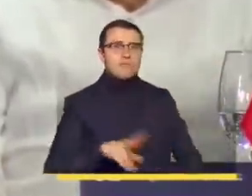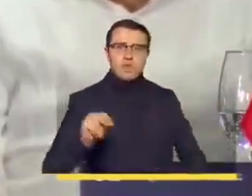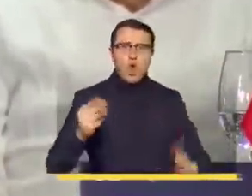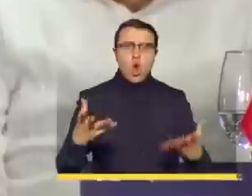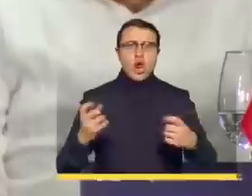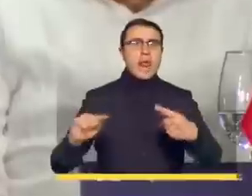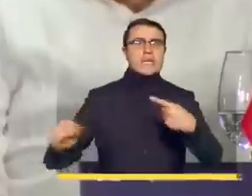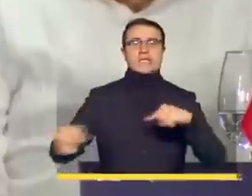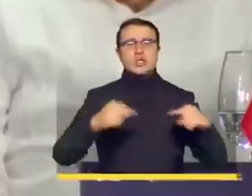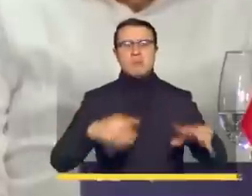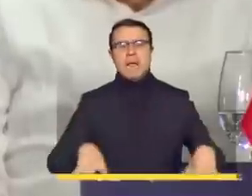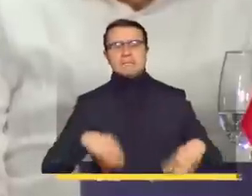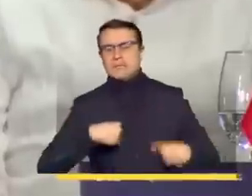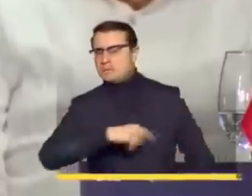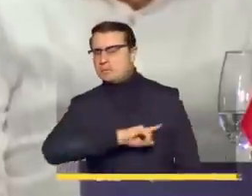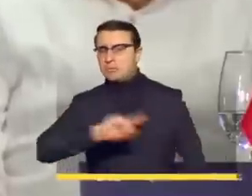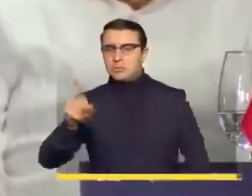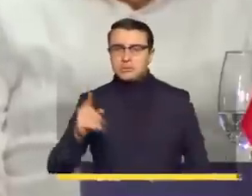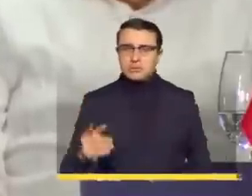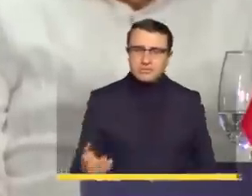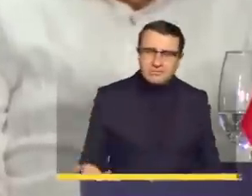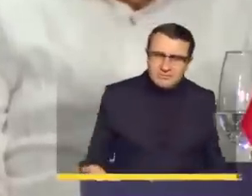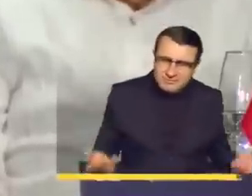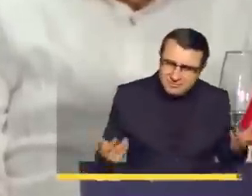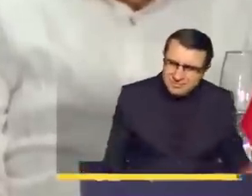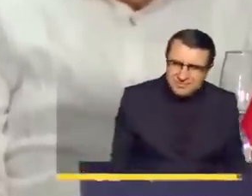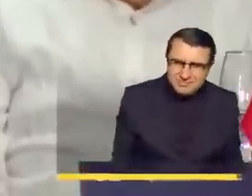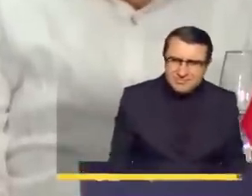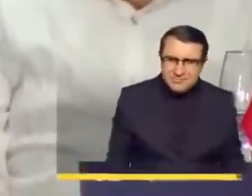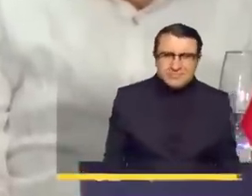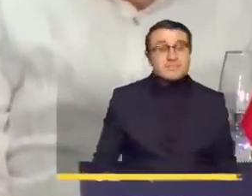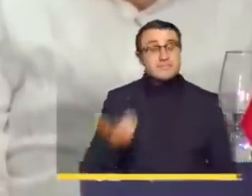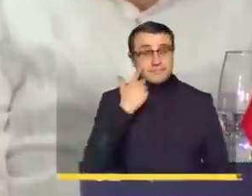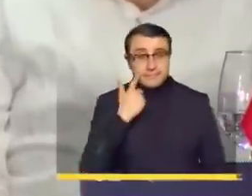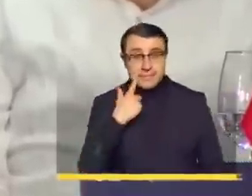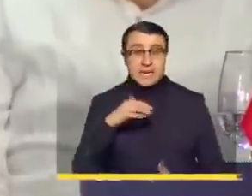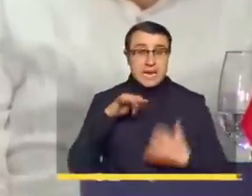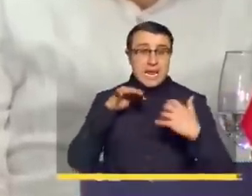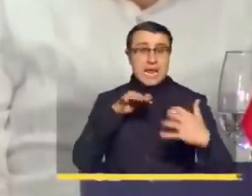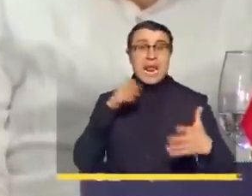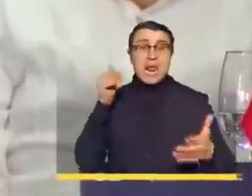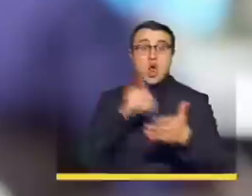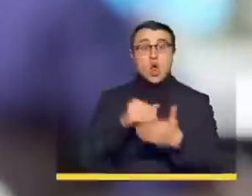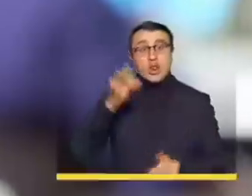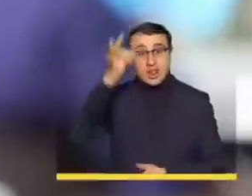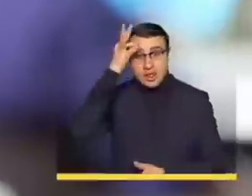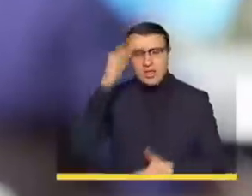esa discusión. Miren, la guerra contra las drogas comenzó con la marihuana.